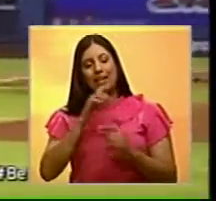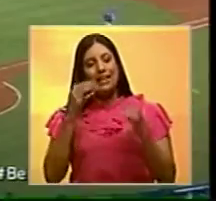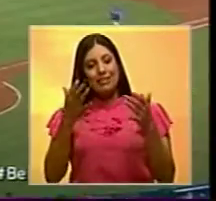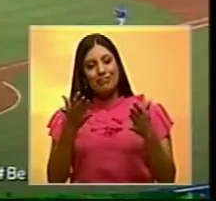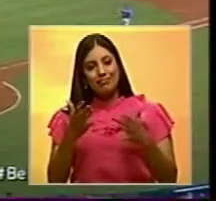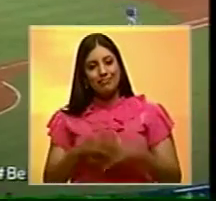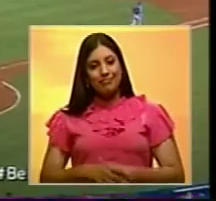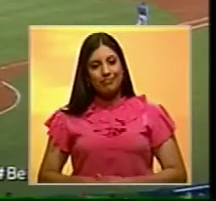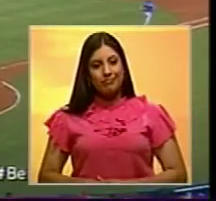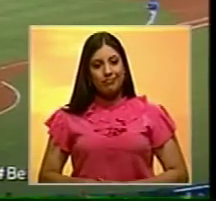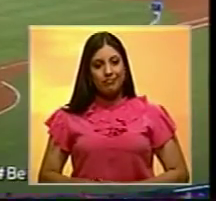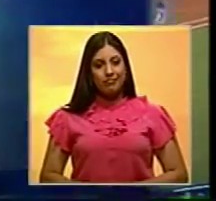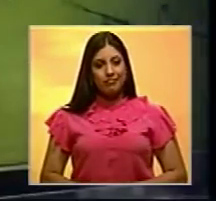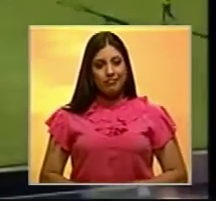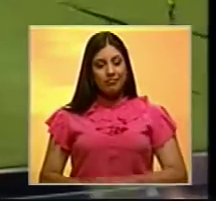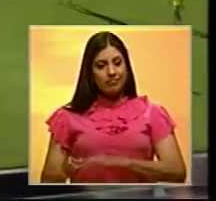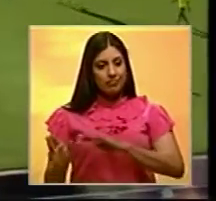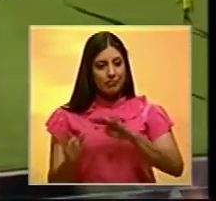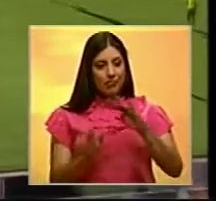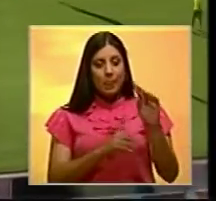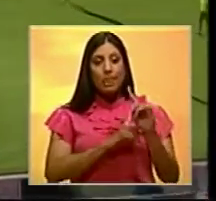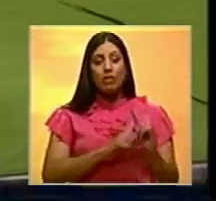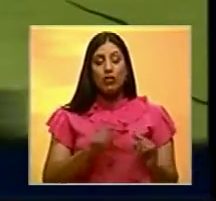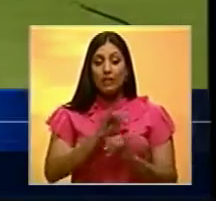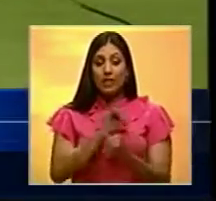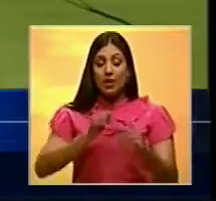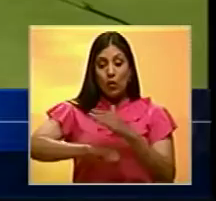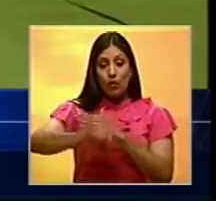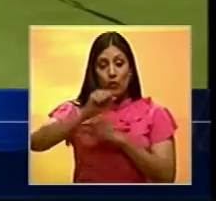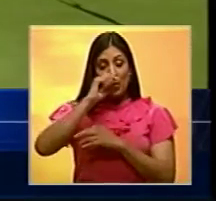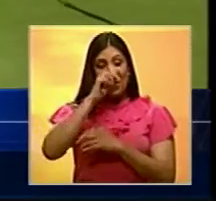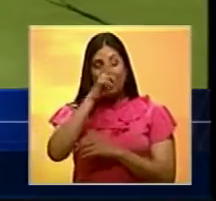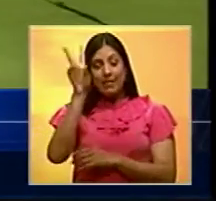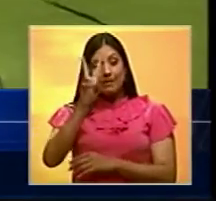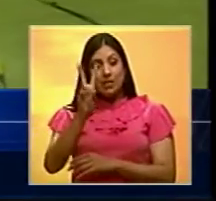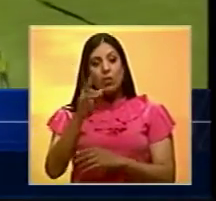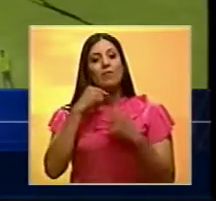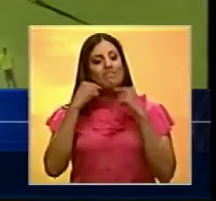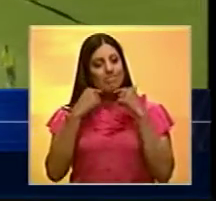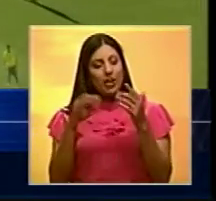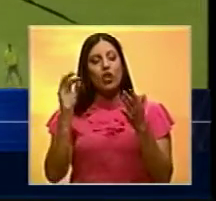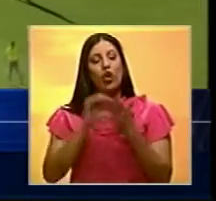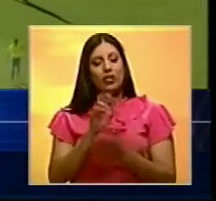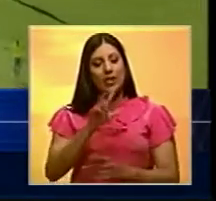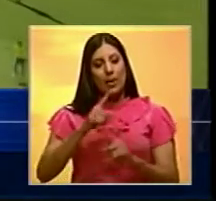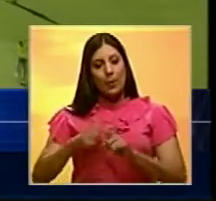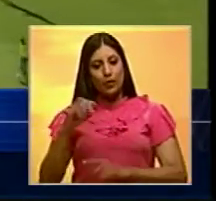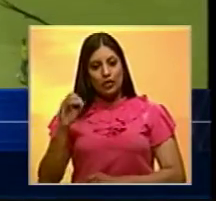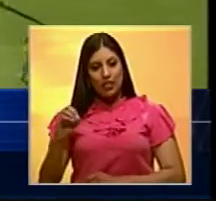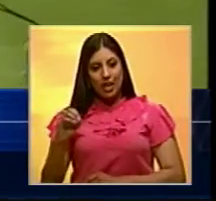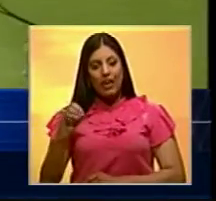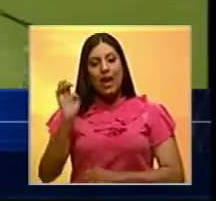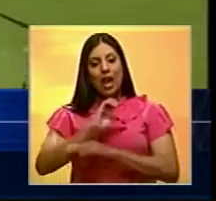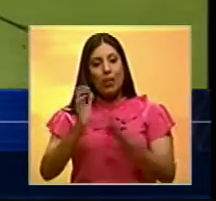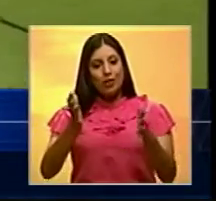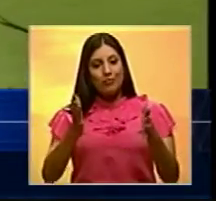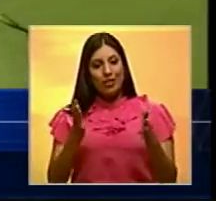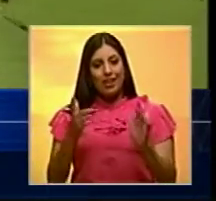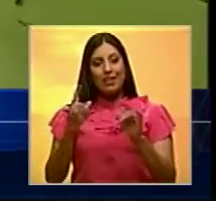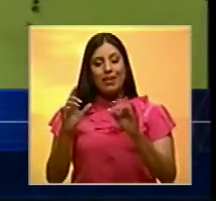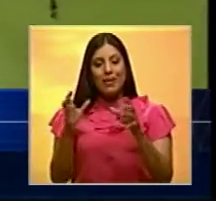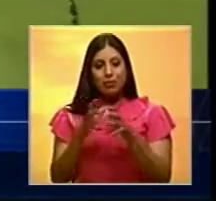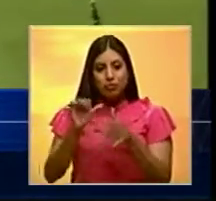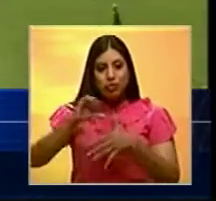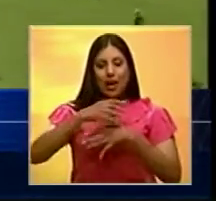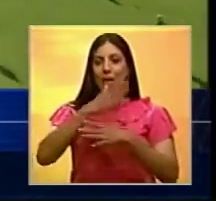quedó con el revés. Finalizamos con fútbol y es que Venezuela cayó 3-0 frente a la selección de Ecuador por las eliminatorias